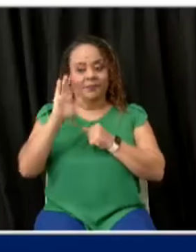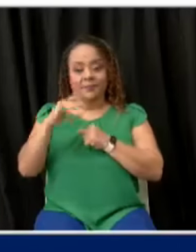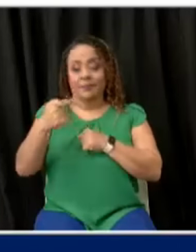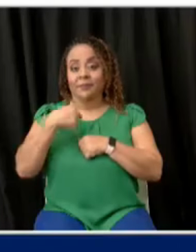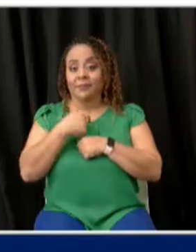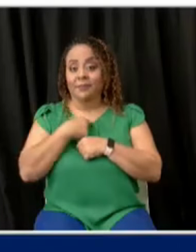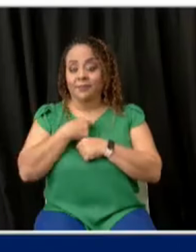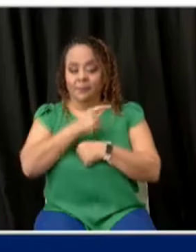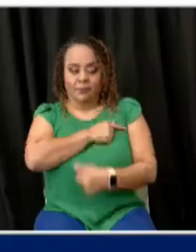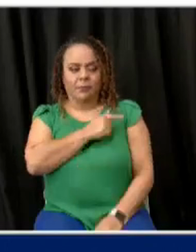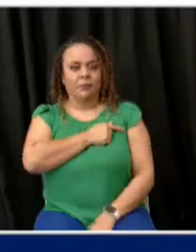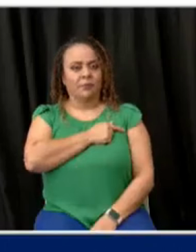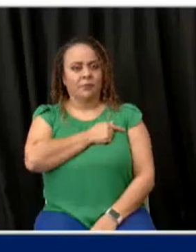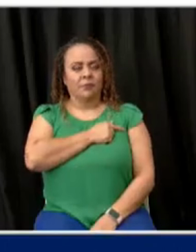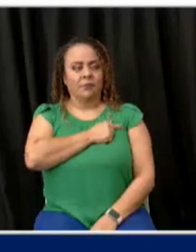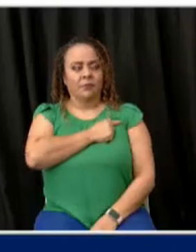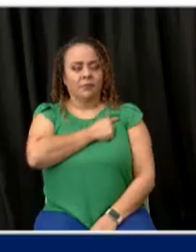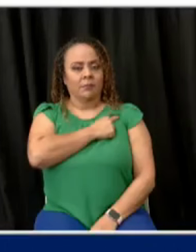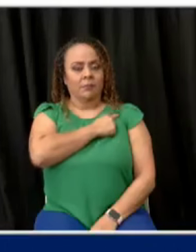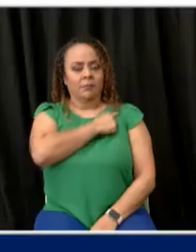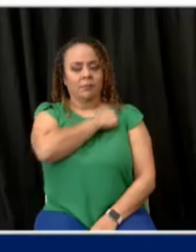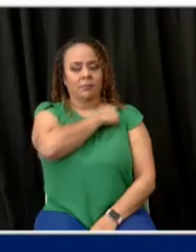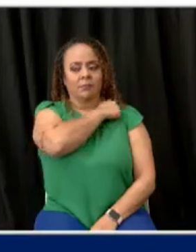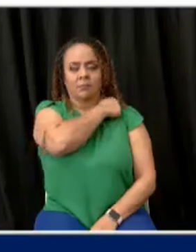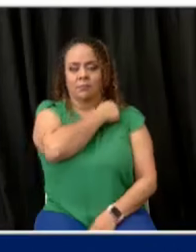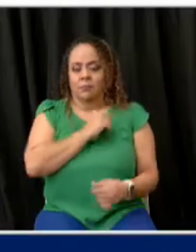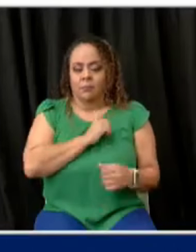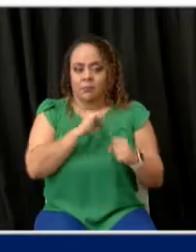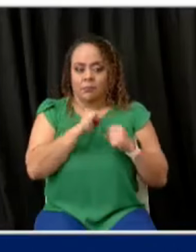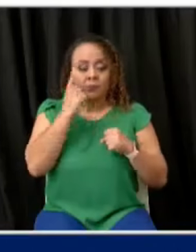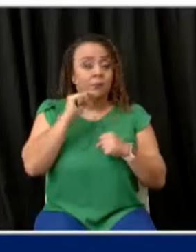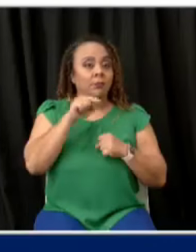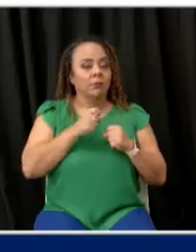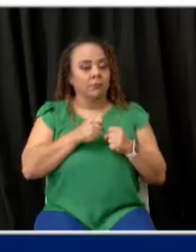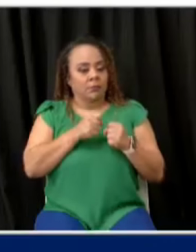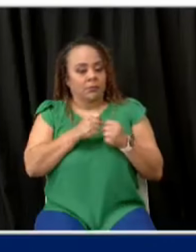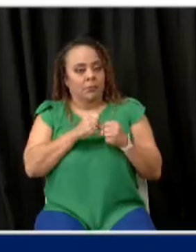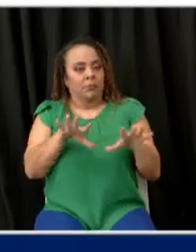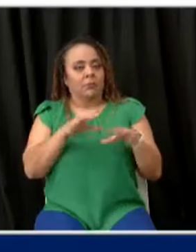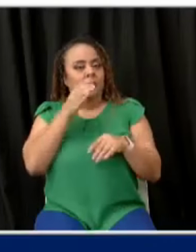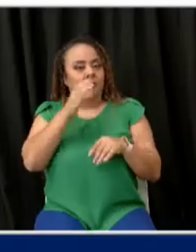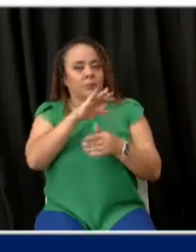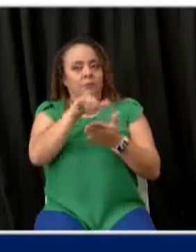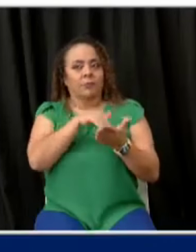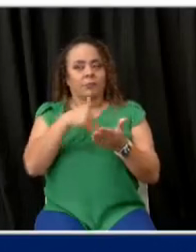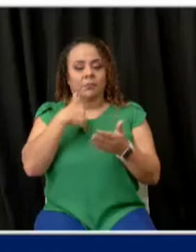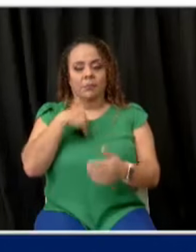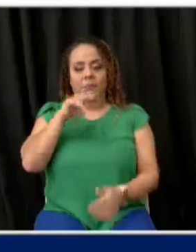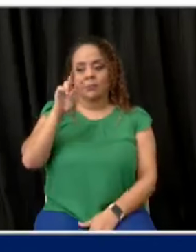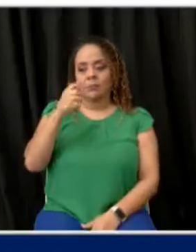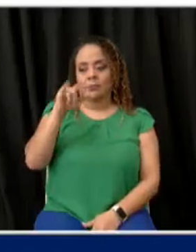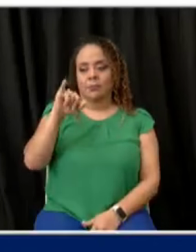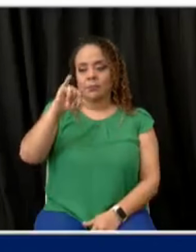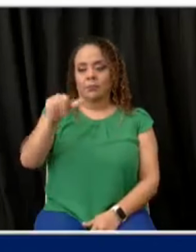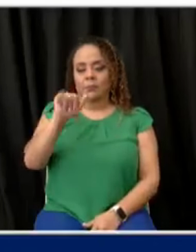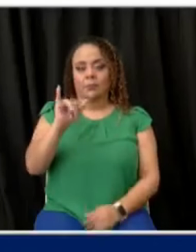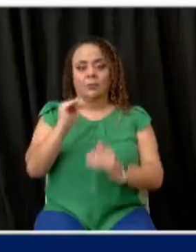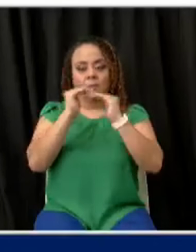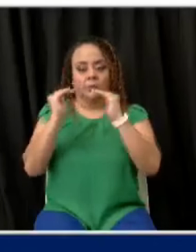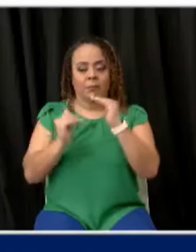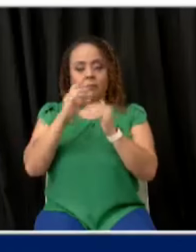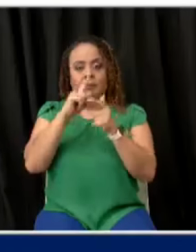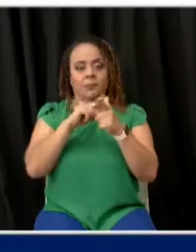orino me da un temblor. Y es porque usted perdió una carga de calor central que tenía en la vejiga, pierde 1 grado y